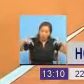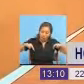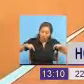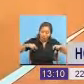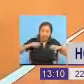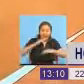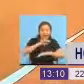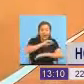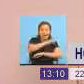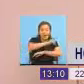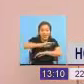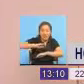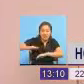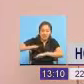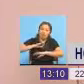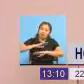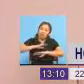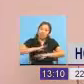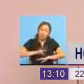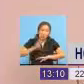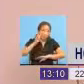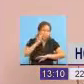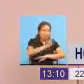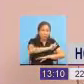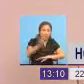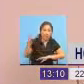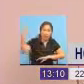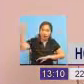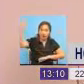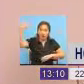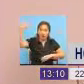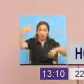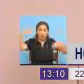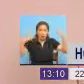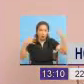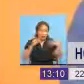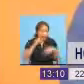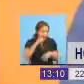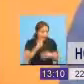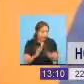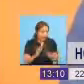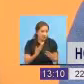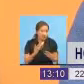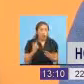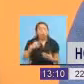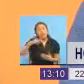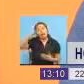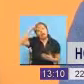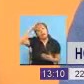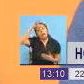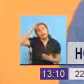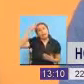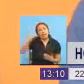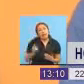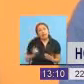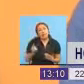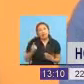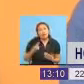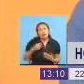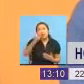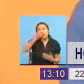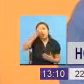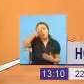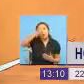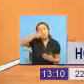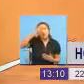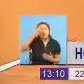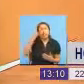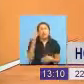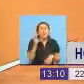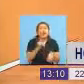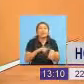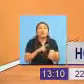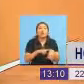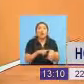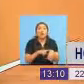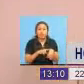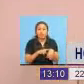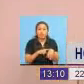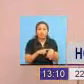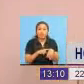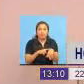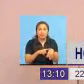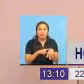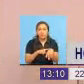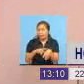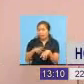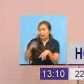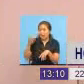tranquilamente ver esa iluminación va a ser algo muy lindo el acto es en el acto en central justamente a qué hora se tiene previsto